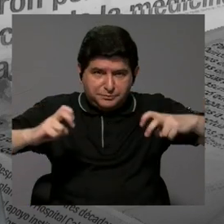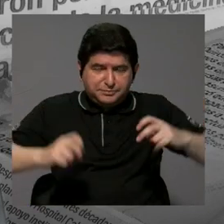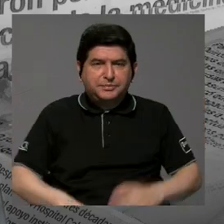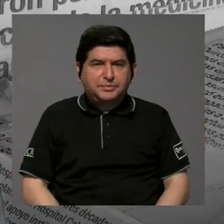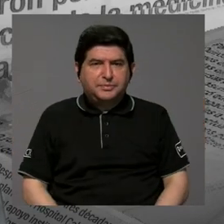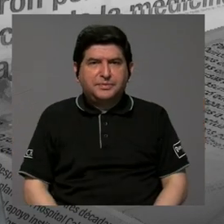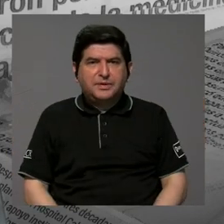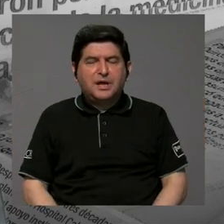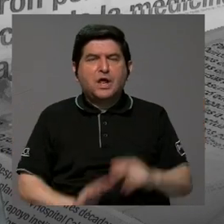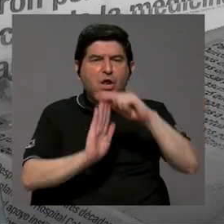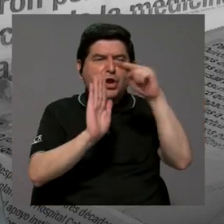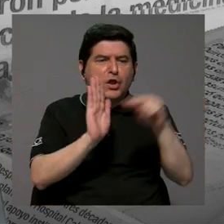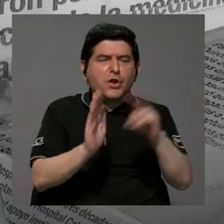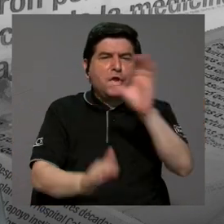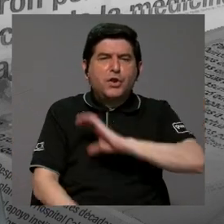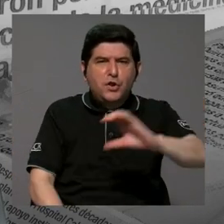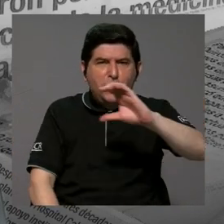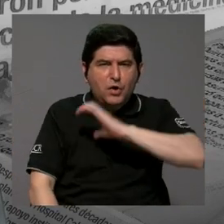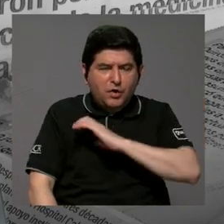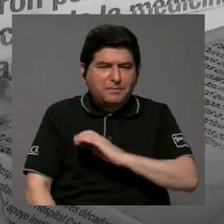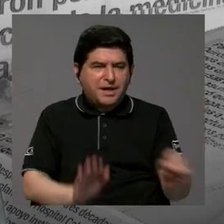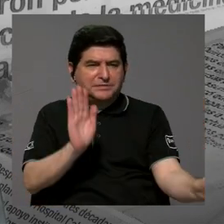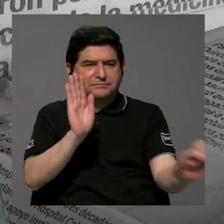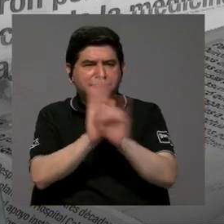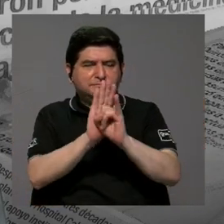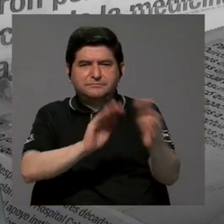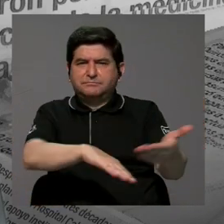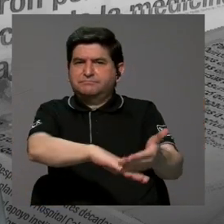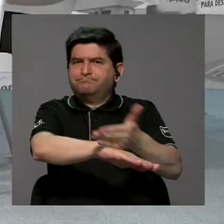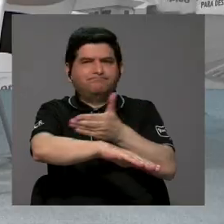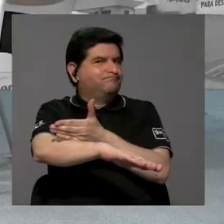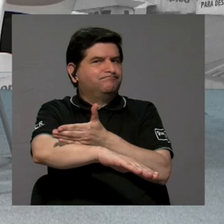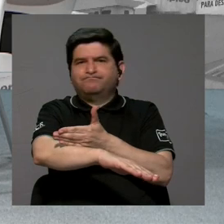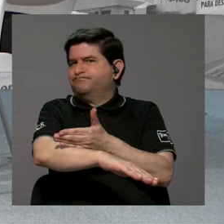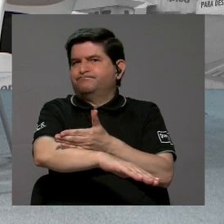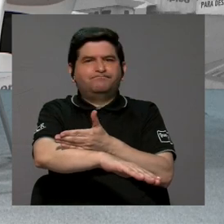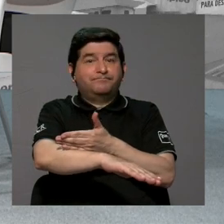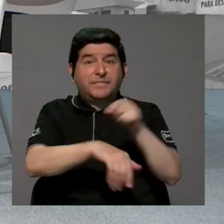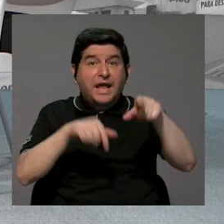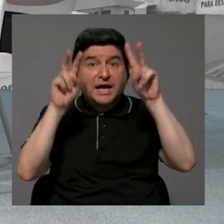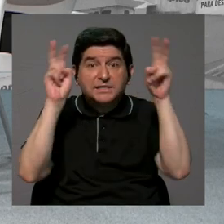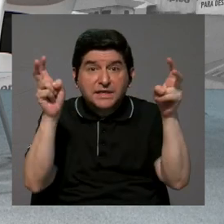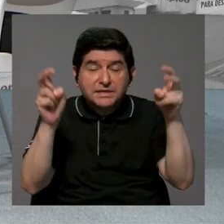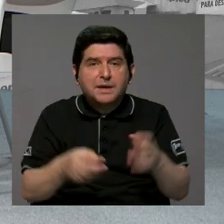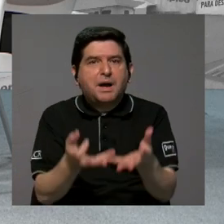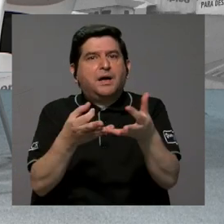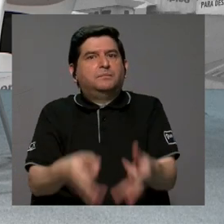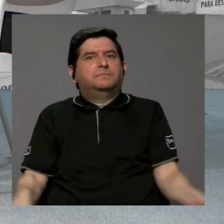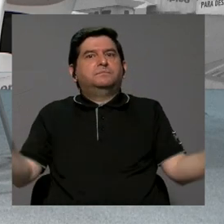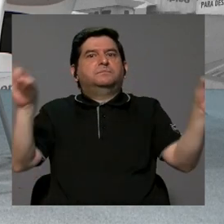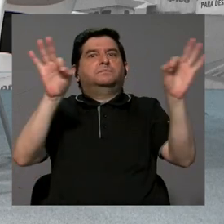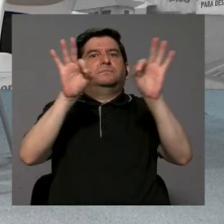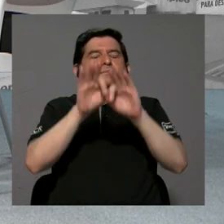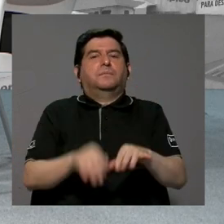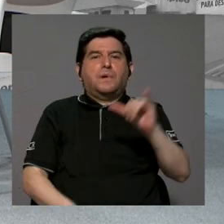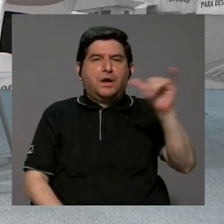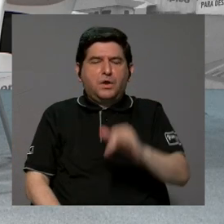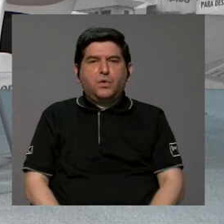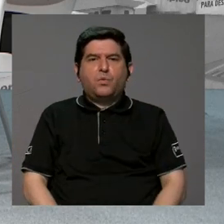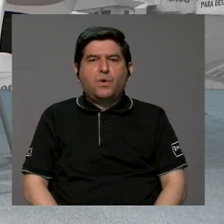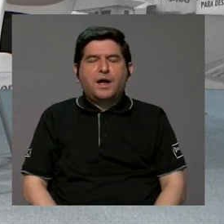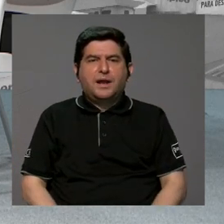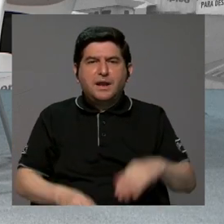para revisar parámetros de calidad, para identificar mejoras. Entonces, ese tema es muy importante. Es un tema también